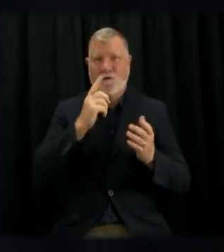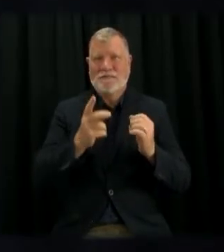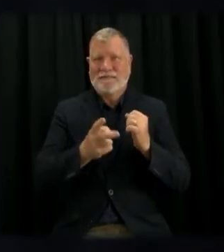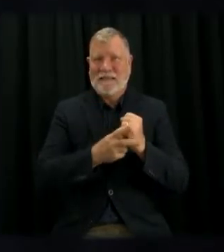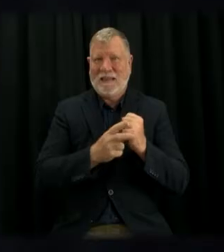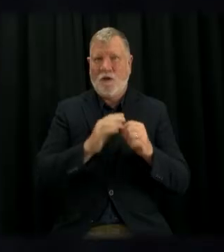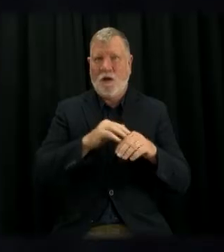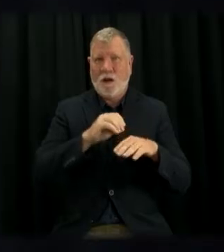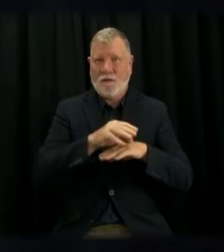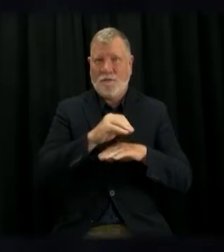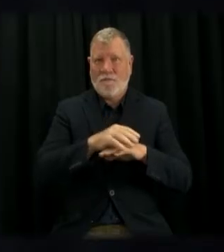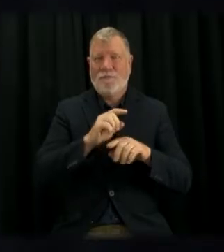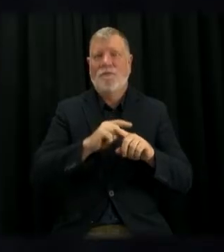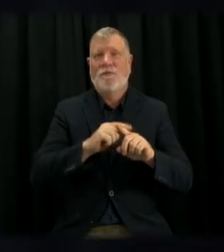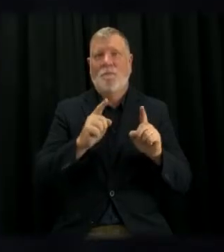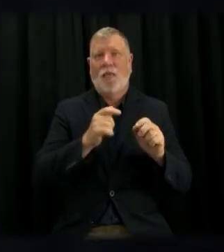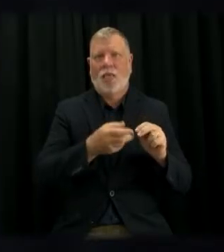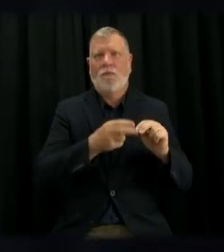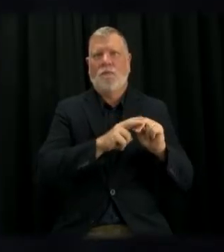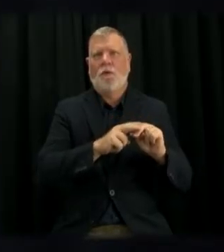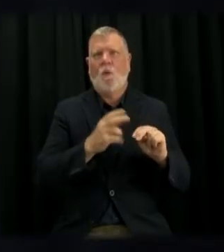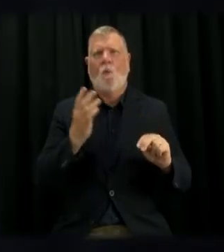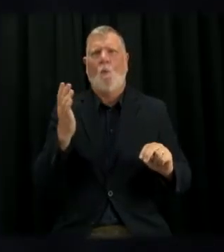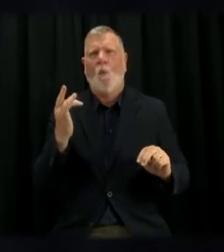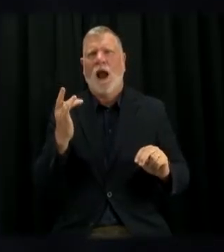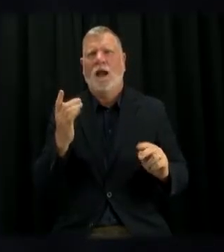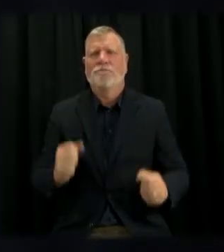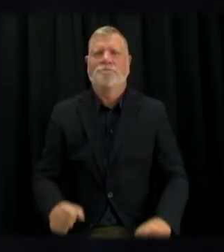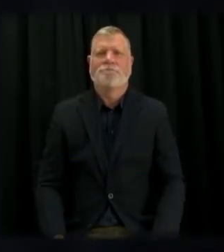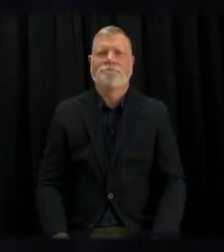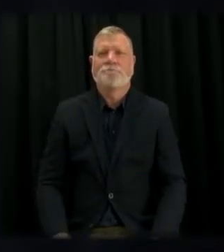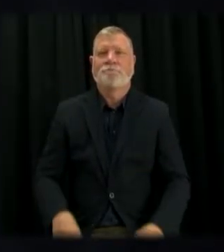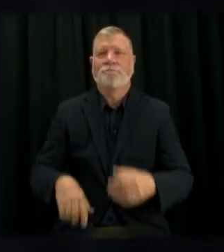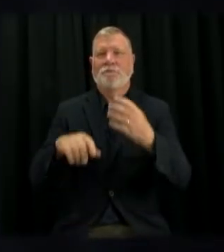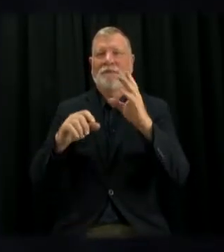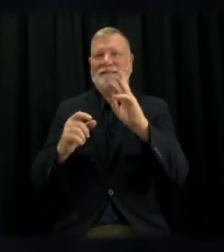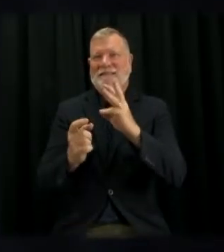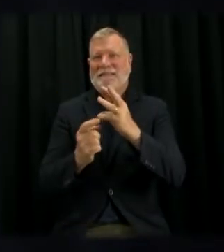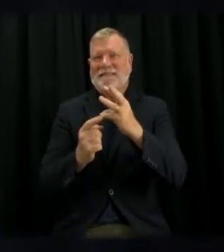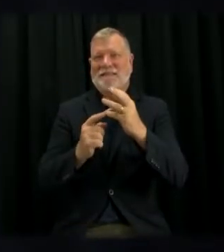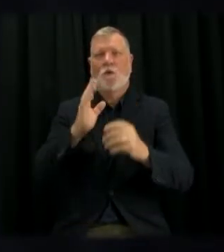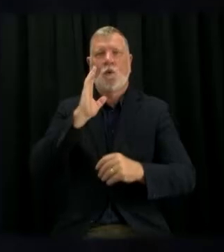como ahorros en consejeros y ahora esa asignación subió.